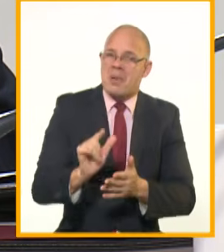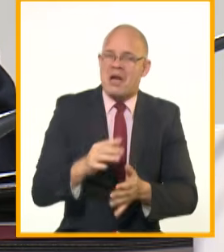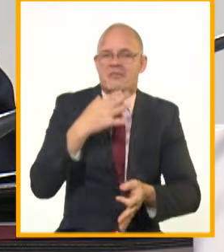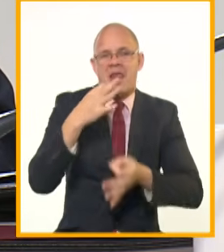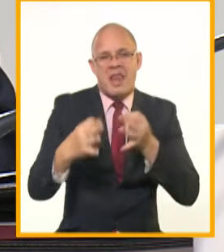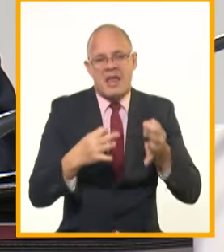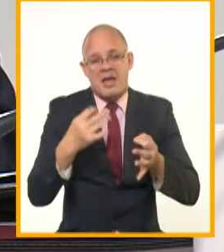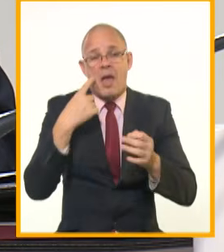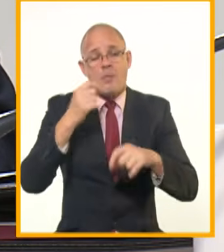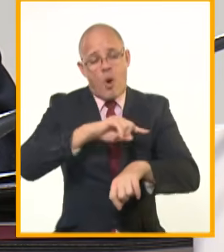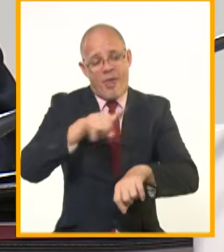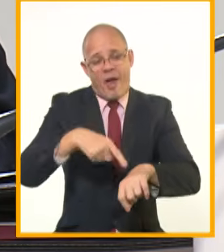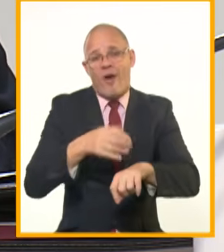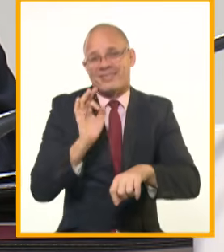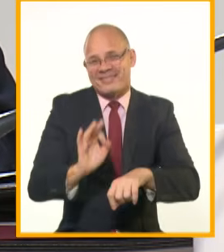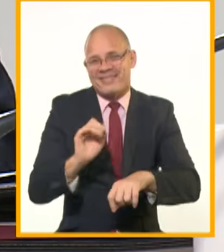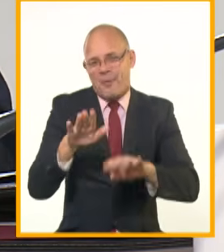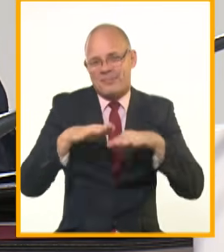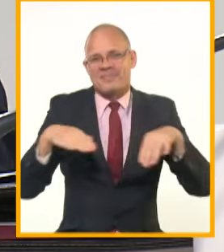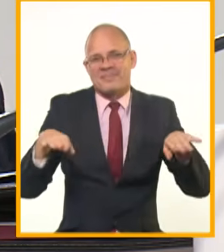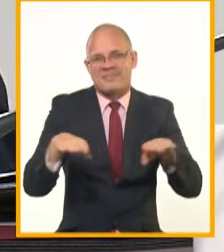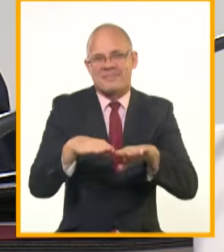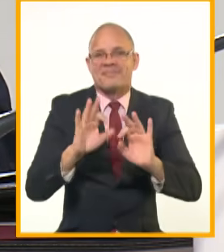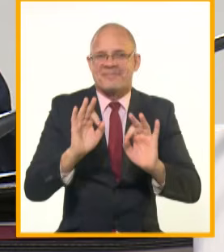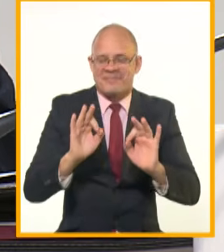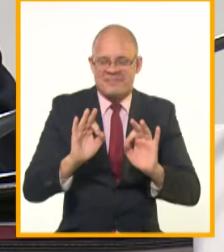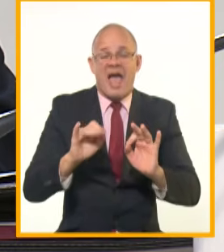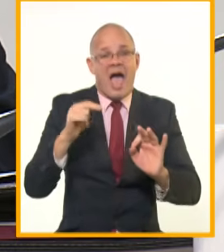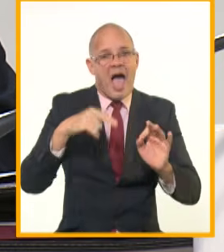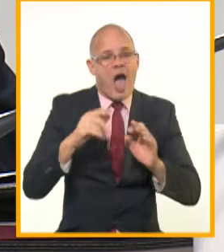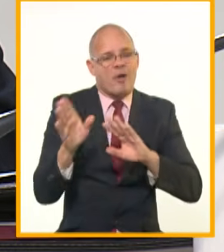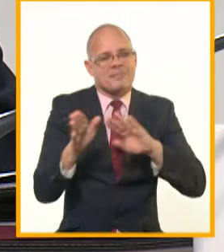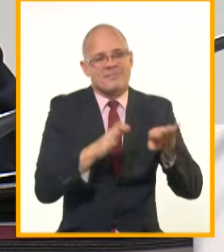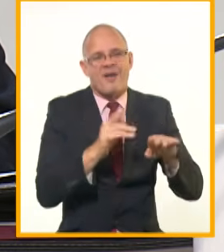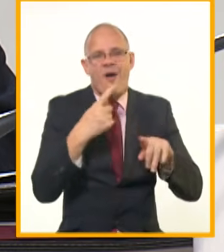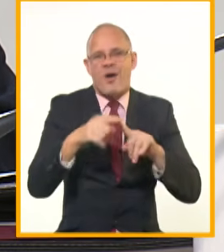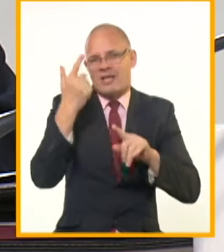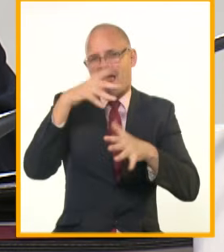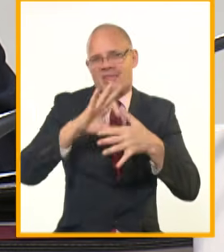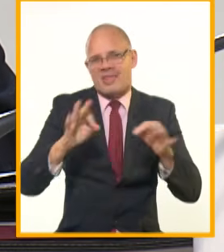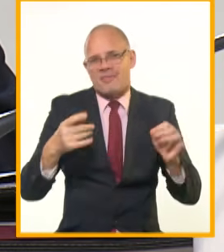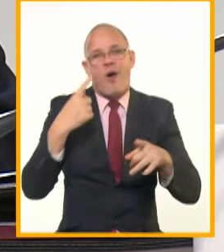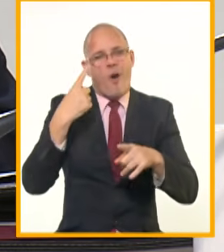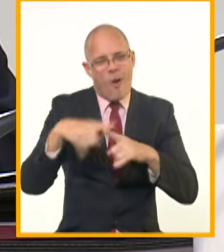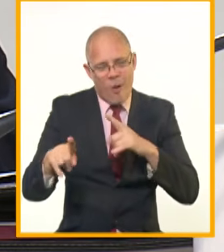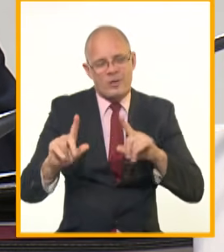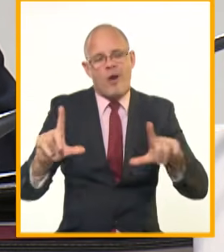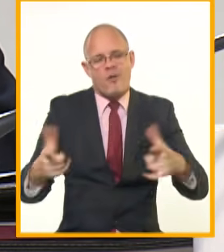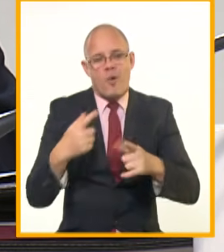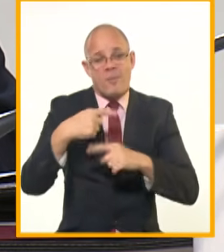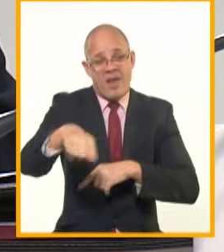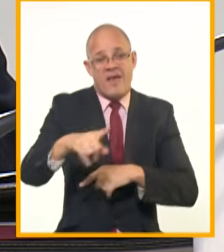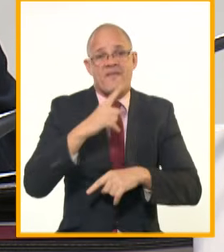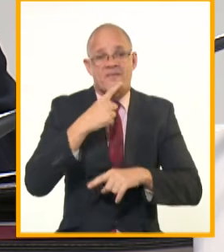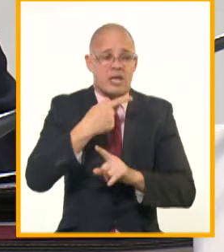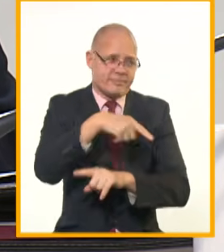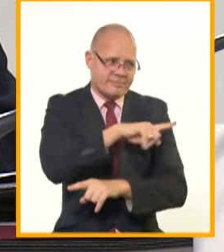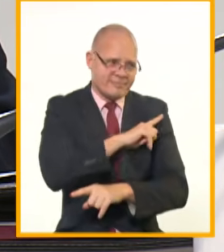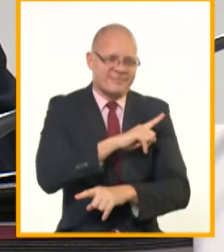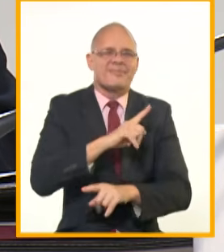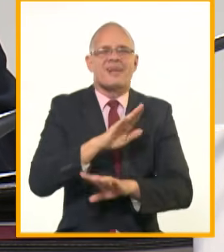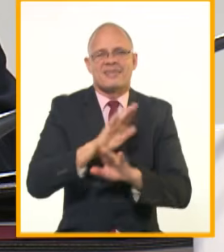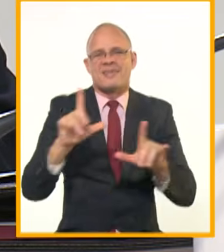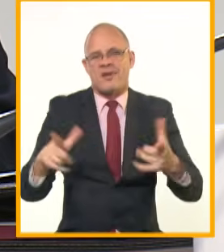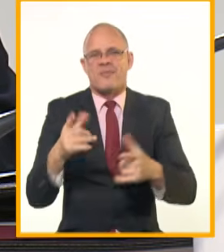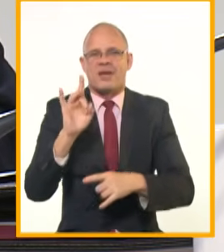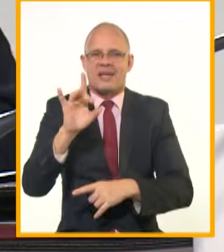en esta primera hora de nuestra mesa redonda, como lo haremos ahora, de Artemisa, la otra provincia que el viernes cumplió sus 15